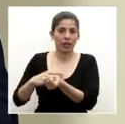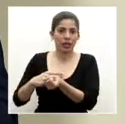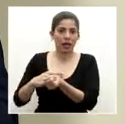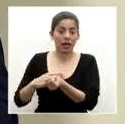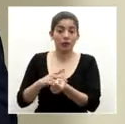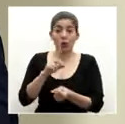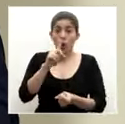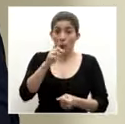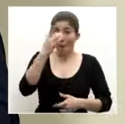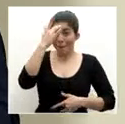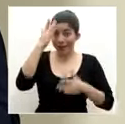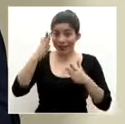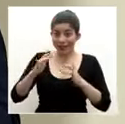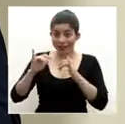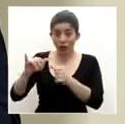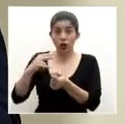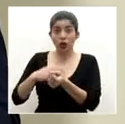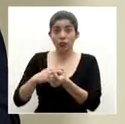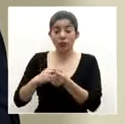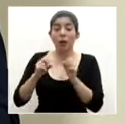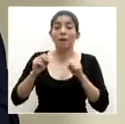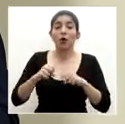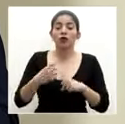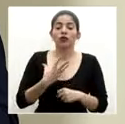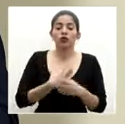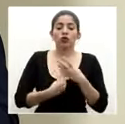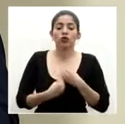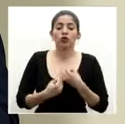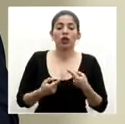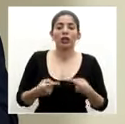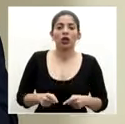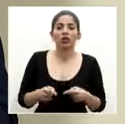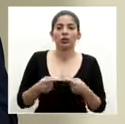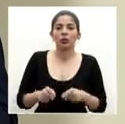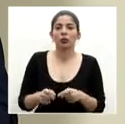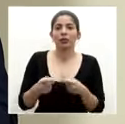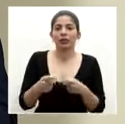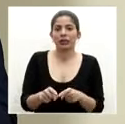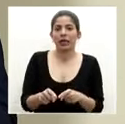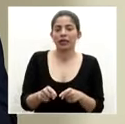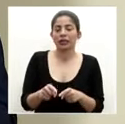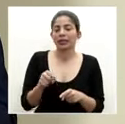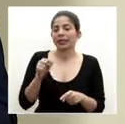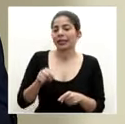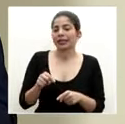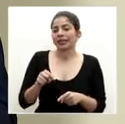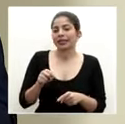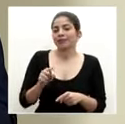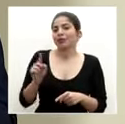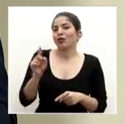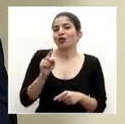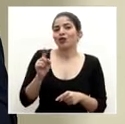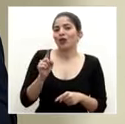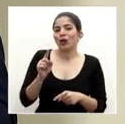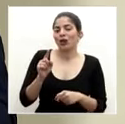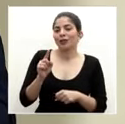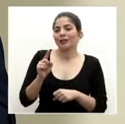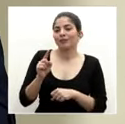un paciente hospitalizado puede estar sufriendo secuelas que ya no son